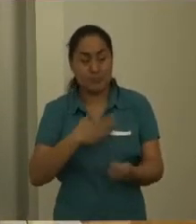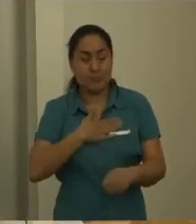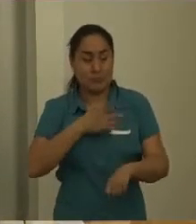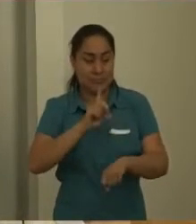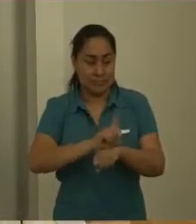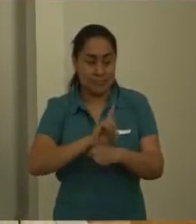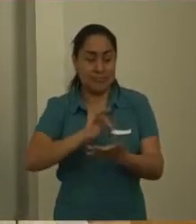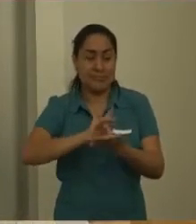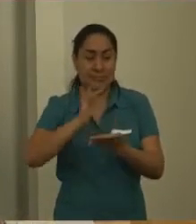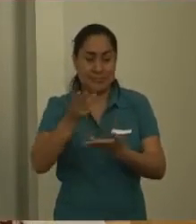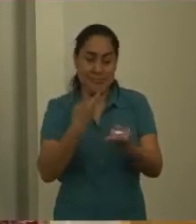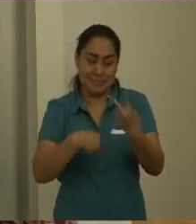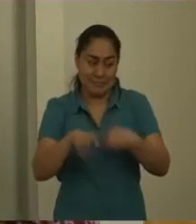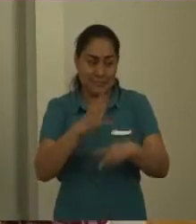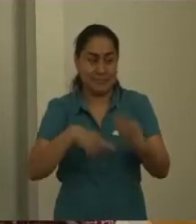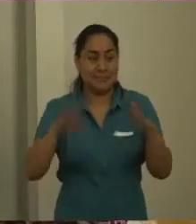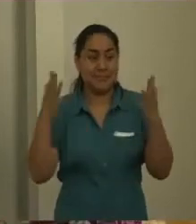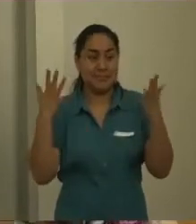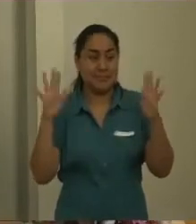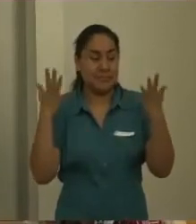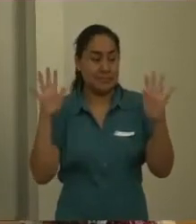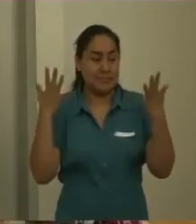y bueno gracias por su asistencia